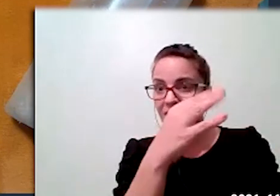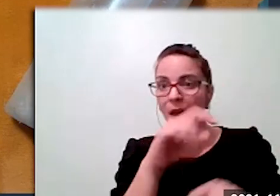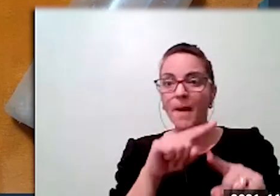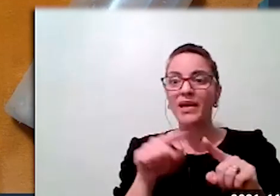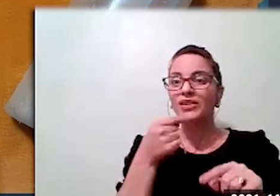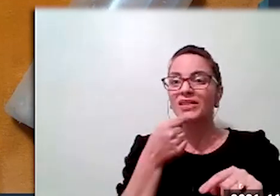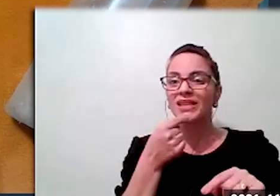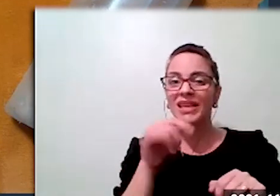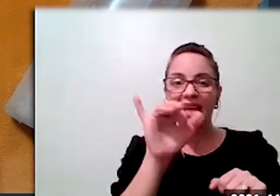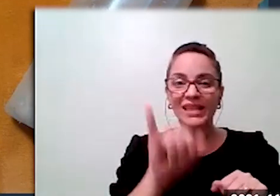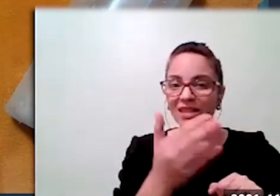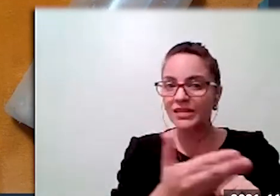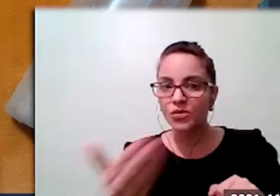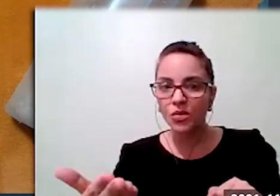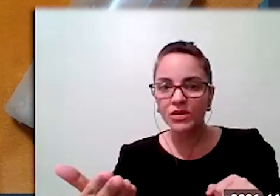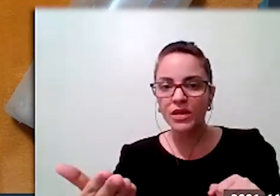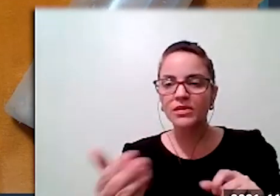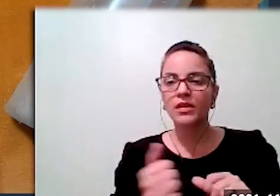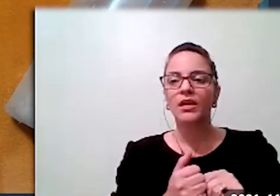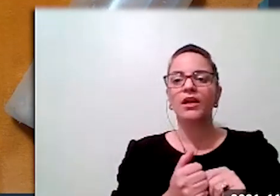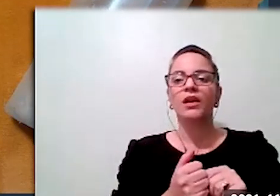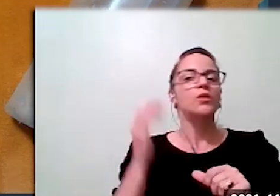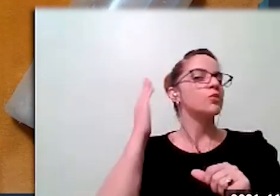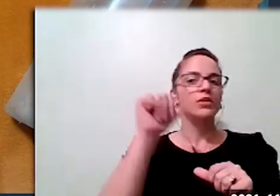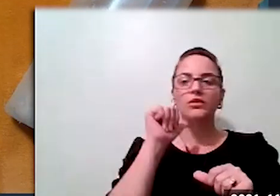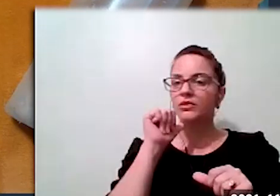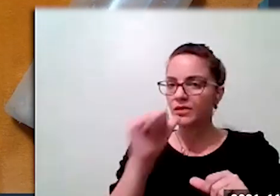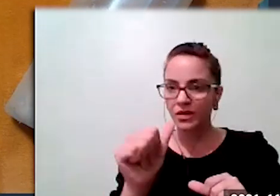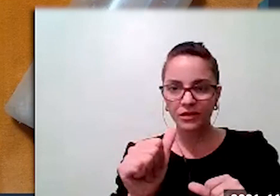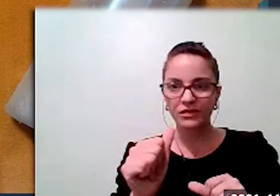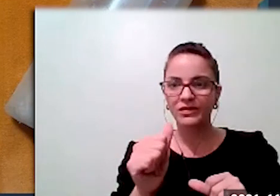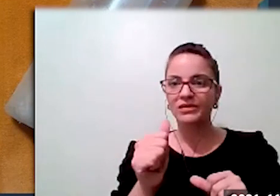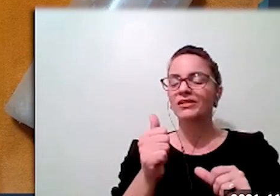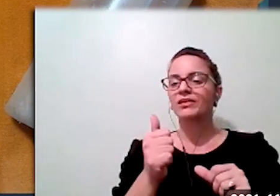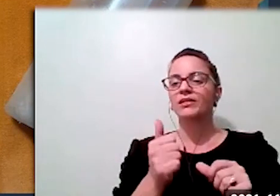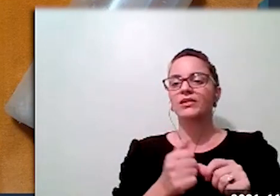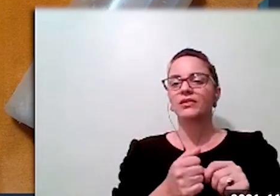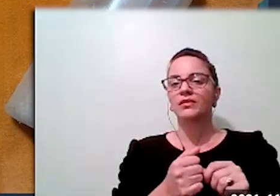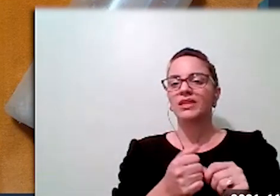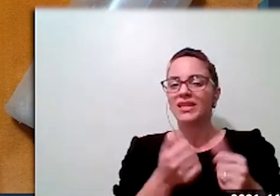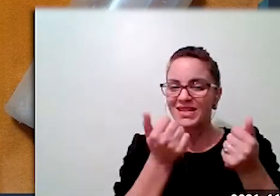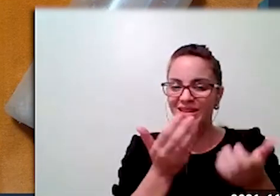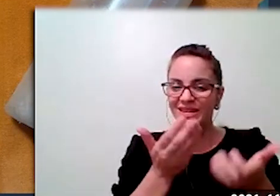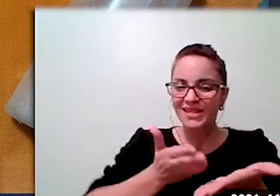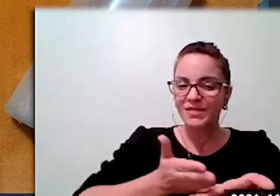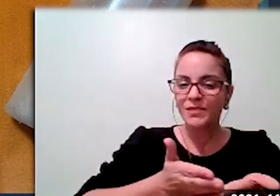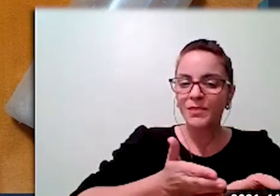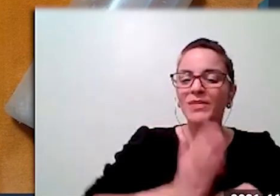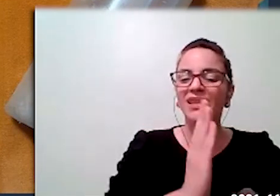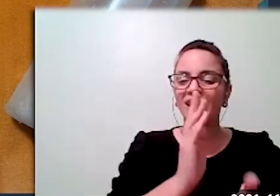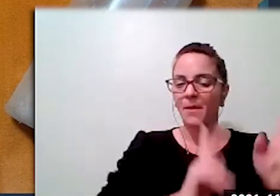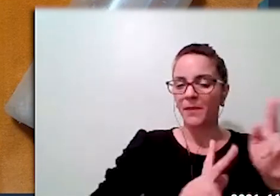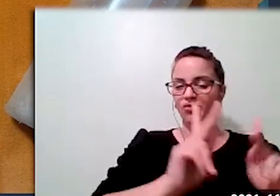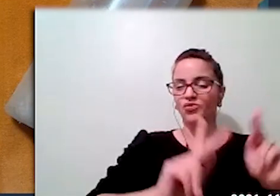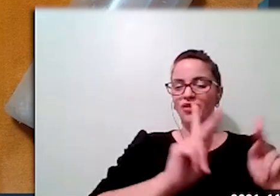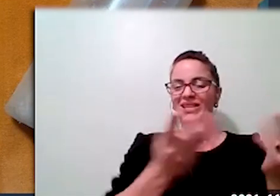paz ni dejarán tranquilos a los que ahora la habitan hasta no cerrar el capítulo de sus vidas que